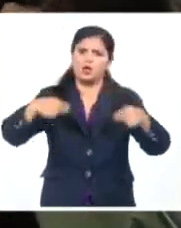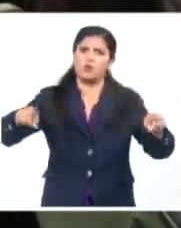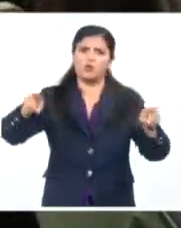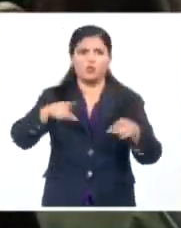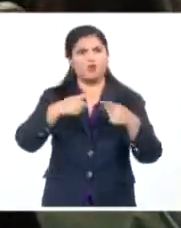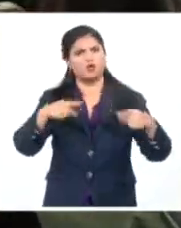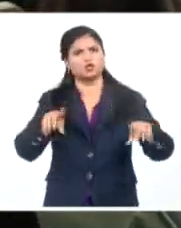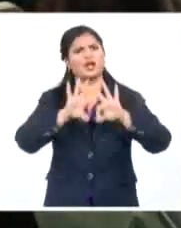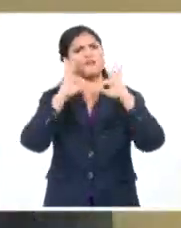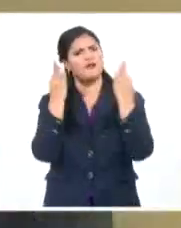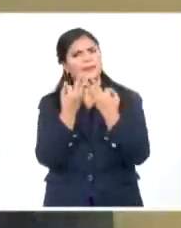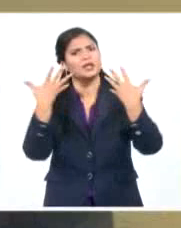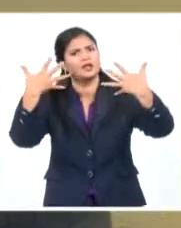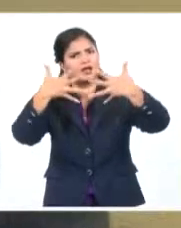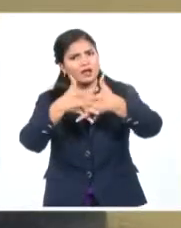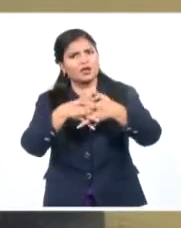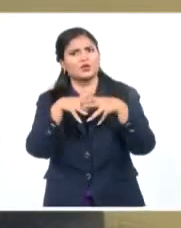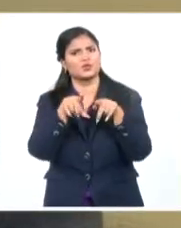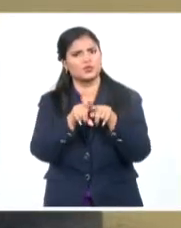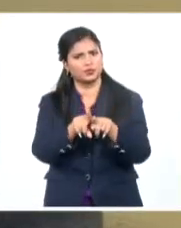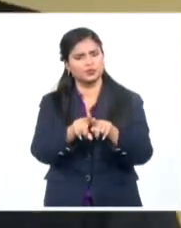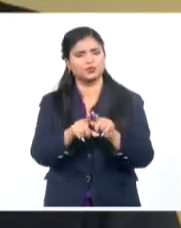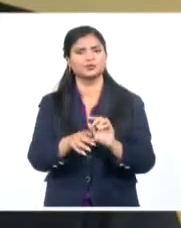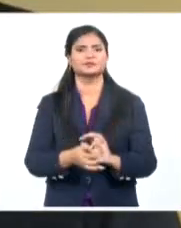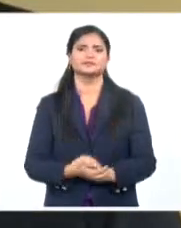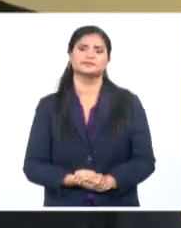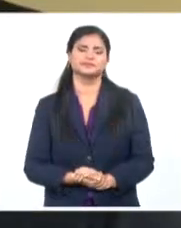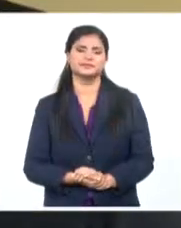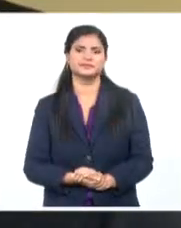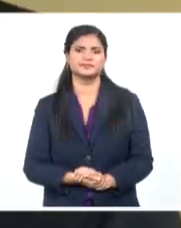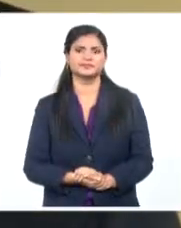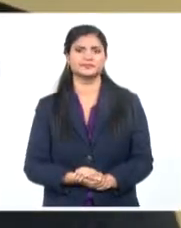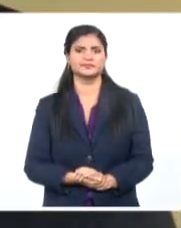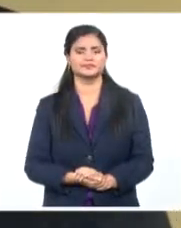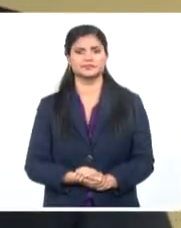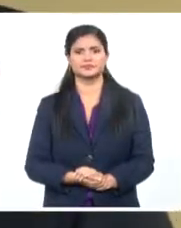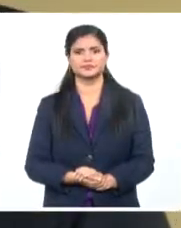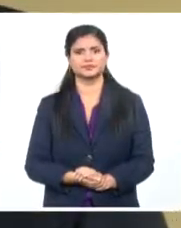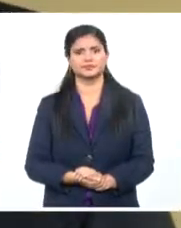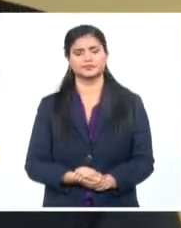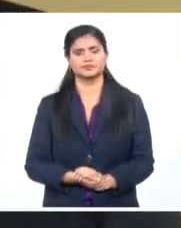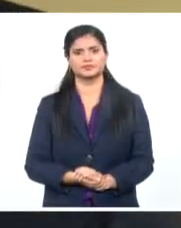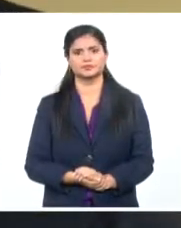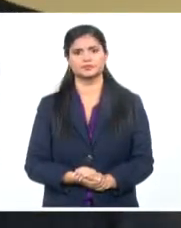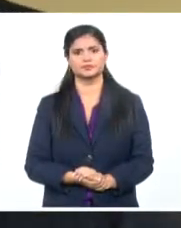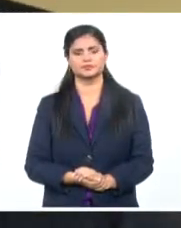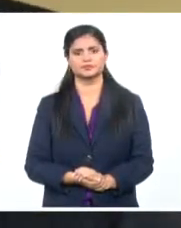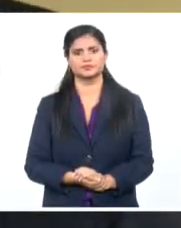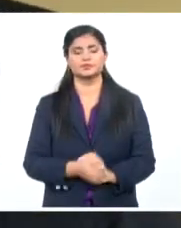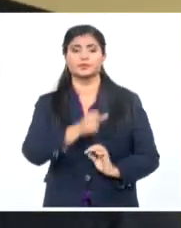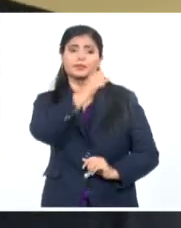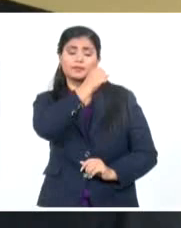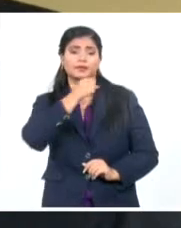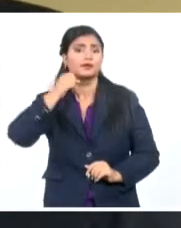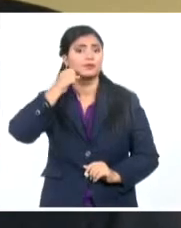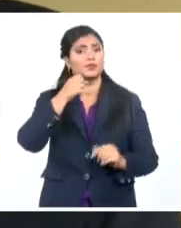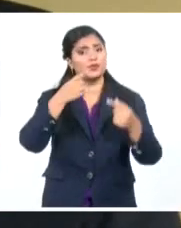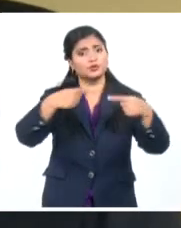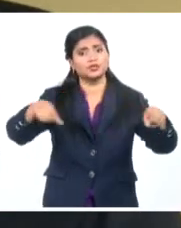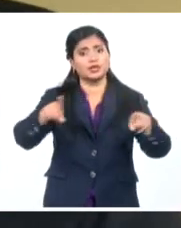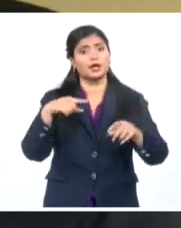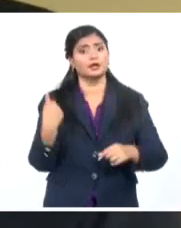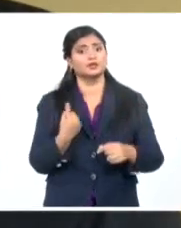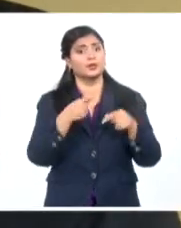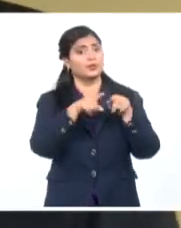de familia de Esperanza era el homenaje a una de las grandes heroínas de la de la revolución cubana